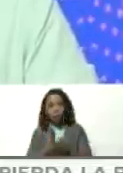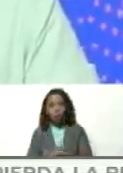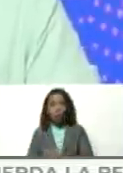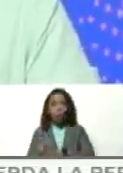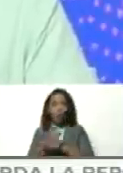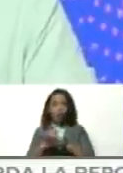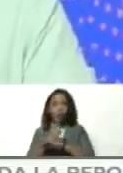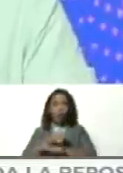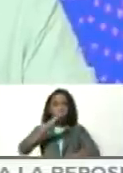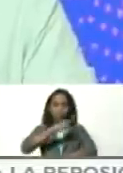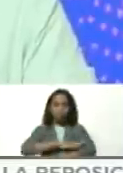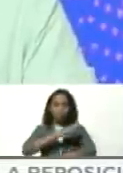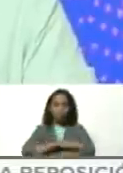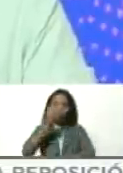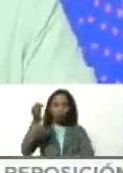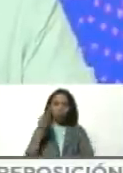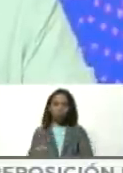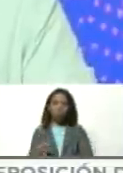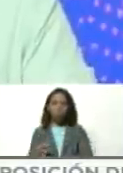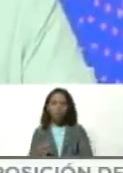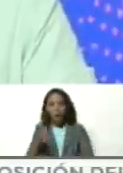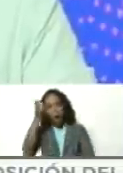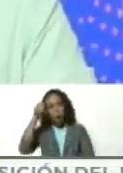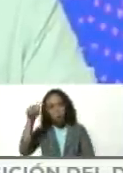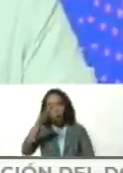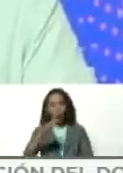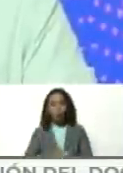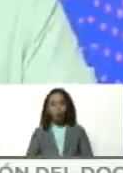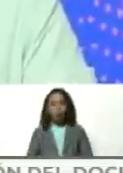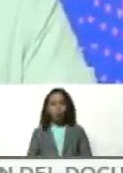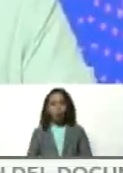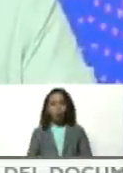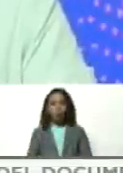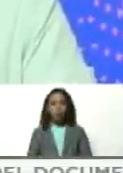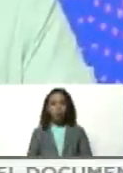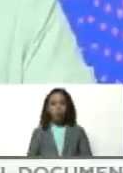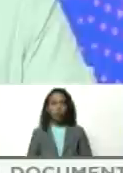Gobernar obedeciendo al pueblo.